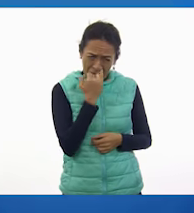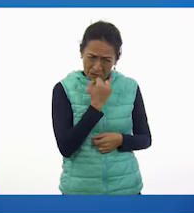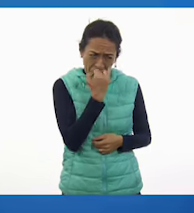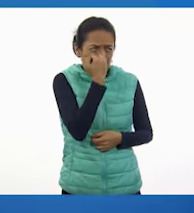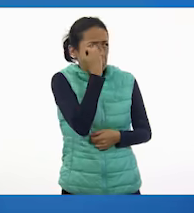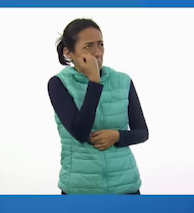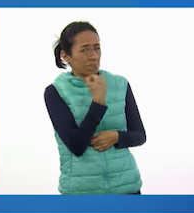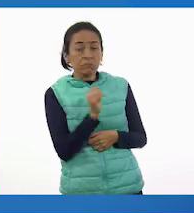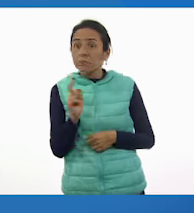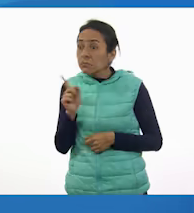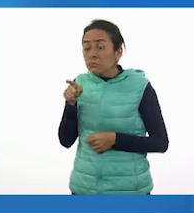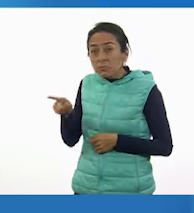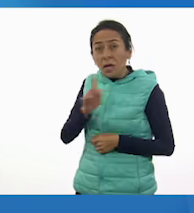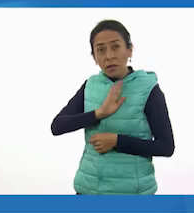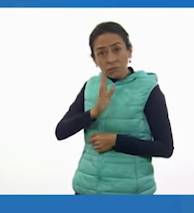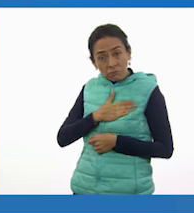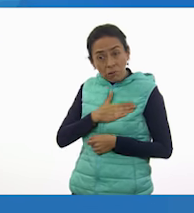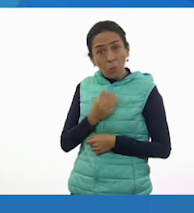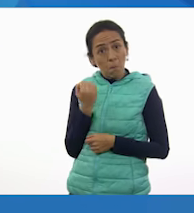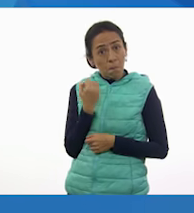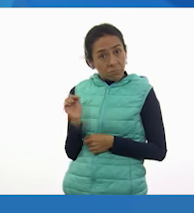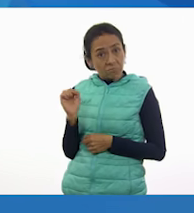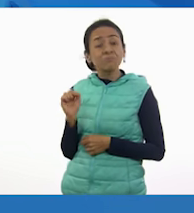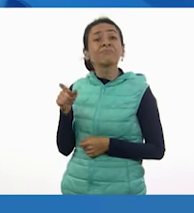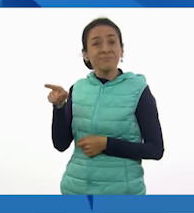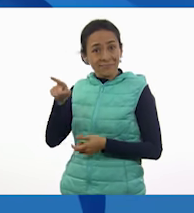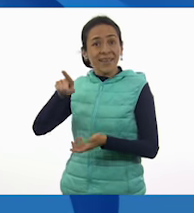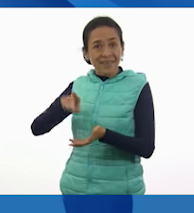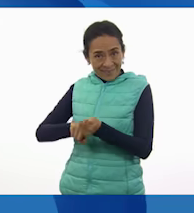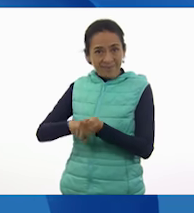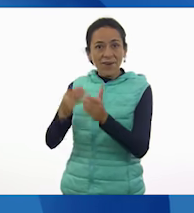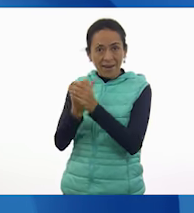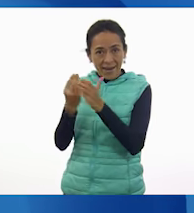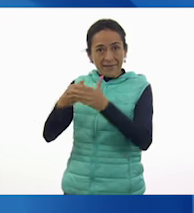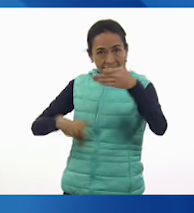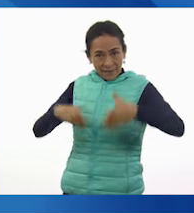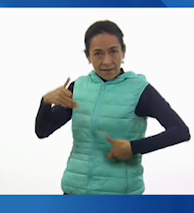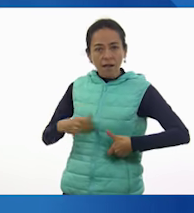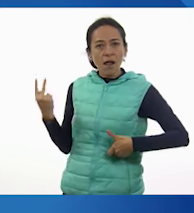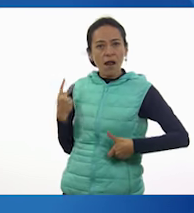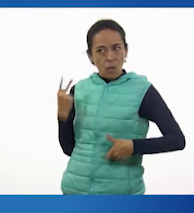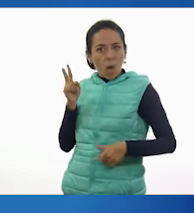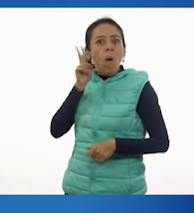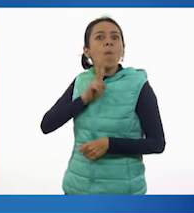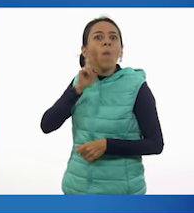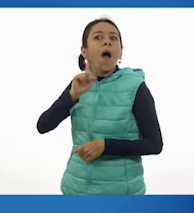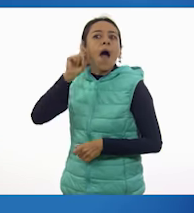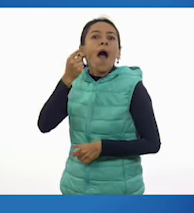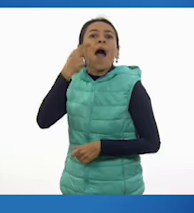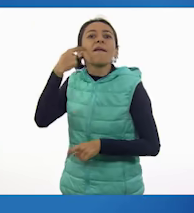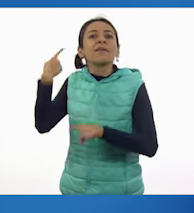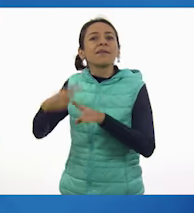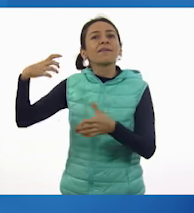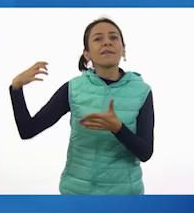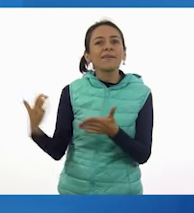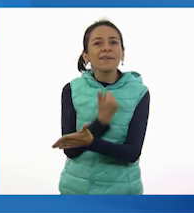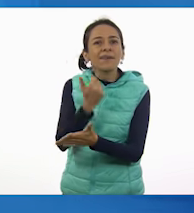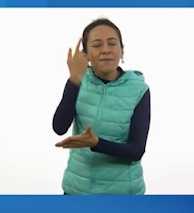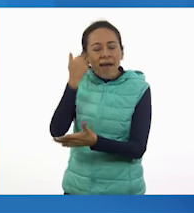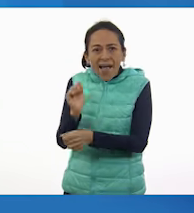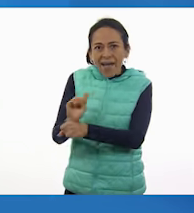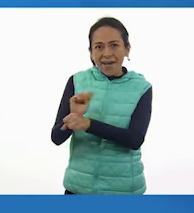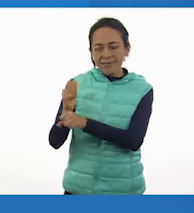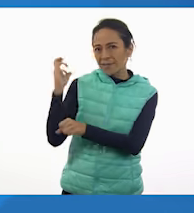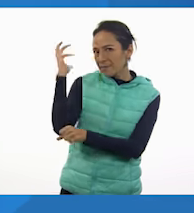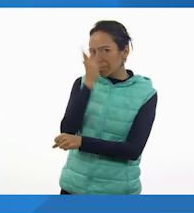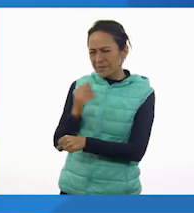el español que nuestra obra de teatro nos van a hacer una prueba a las dos para saber quién se queda con el papel de bella. ¿A ti ya esa mocosa?